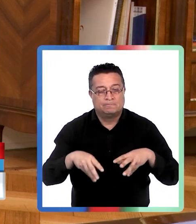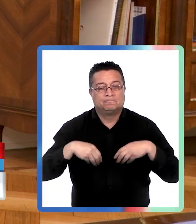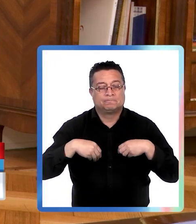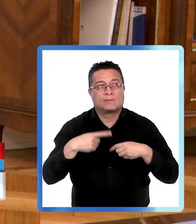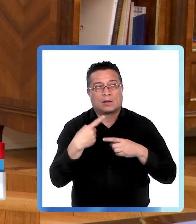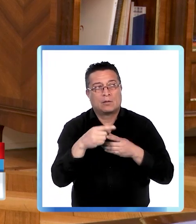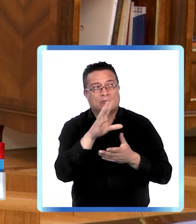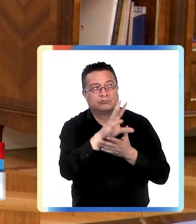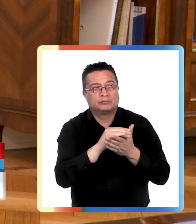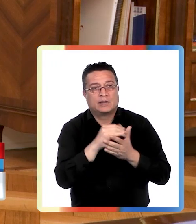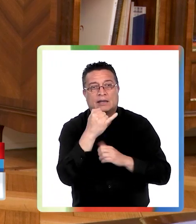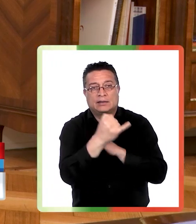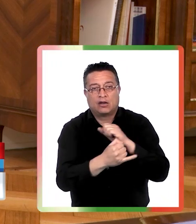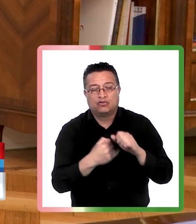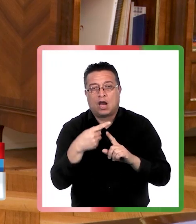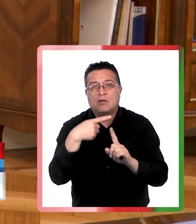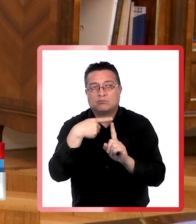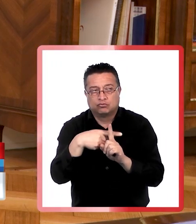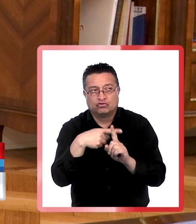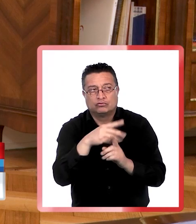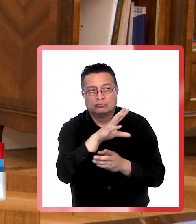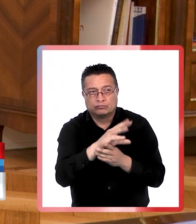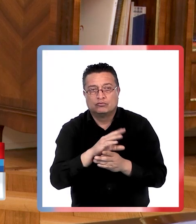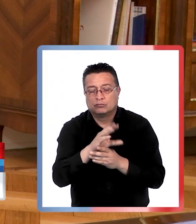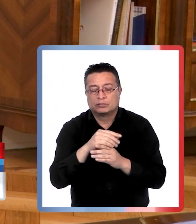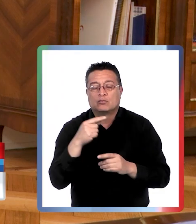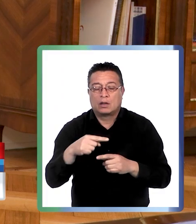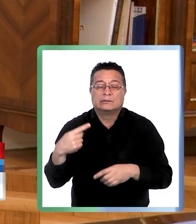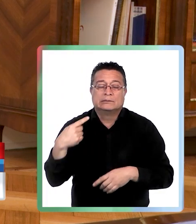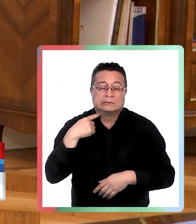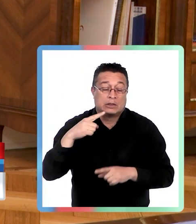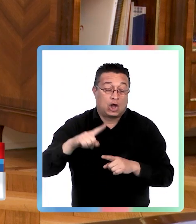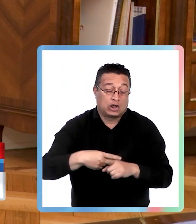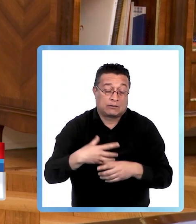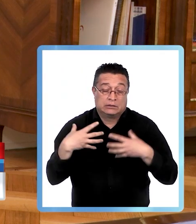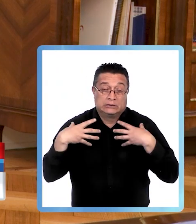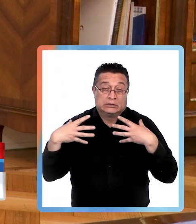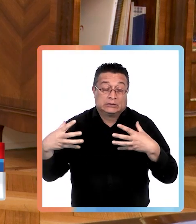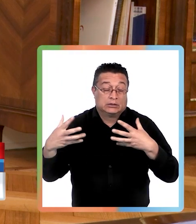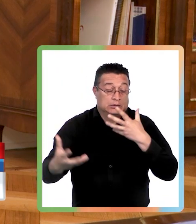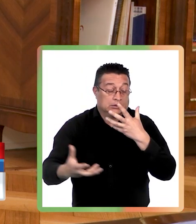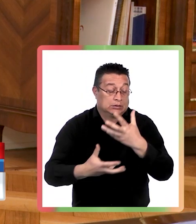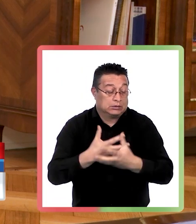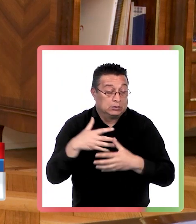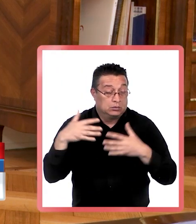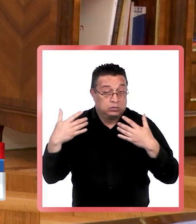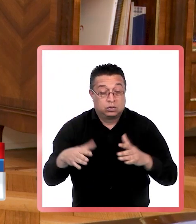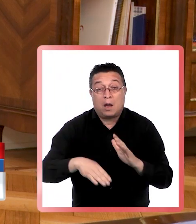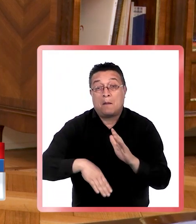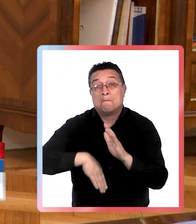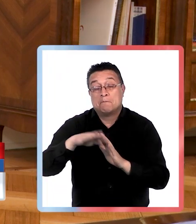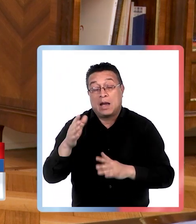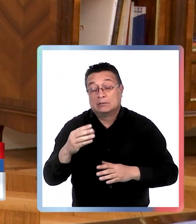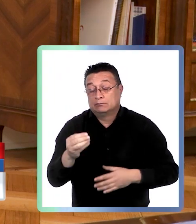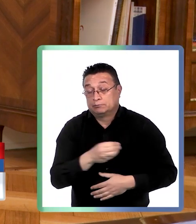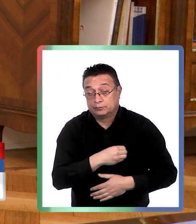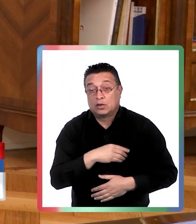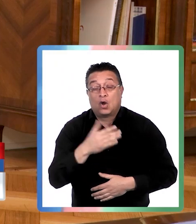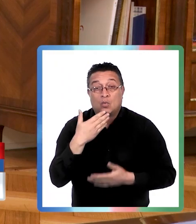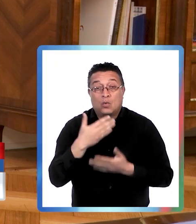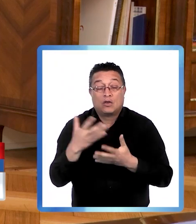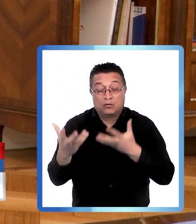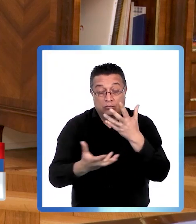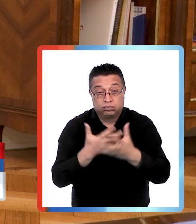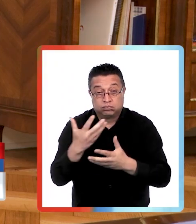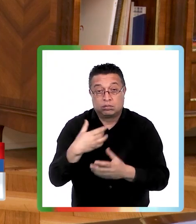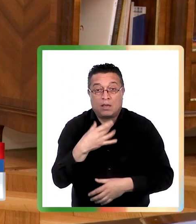prácticas que hay a nivel internacional, para que no volvamos a lamentar una tragedia de estas dimensiones que fue realmente terrible. Y más terrible aún cuando uno sabe